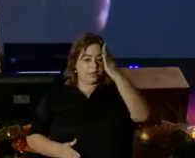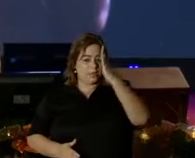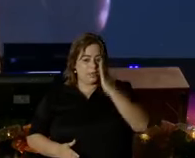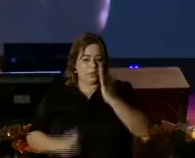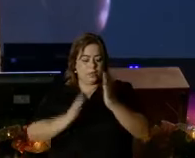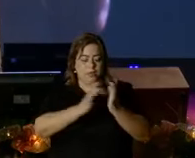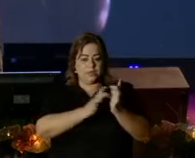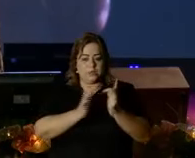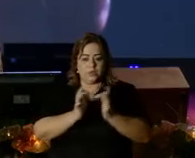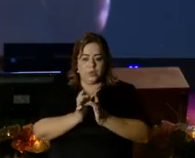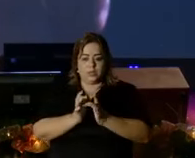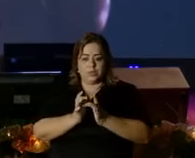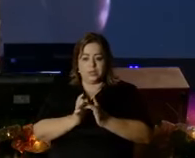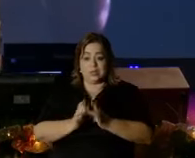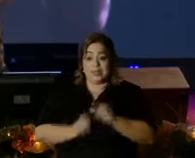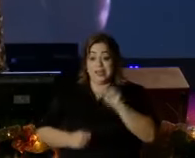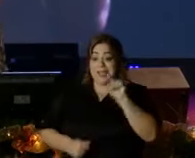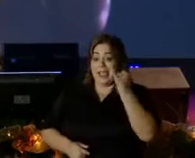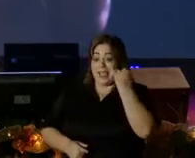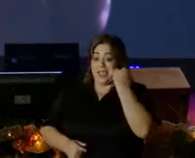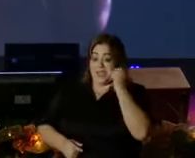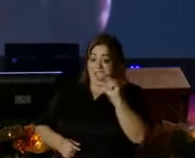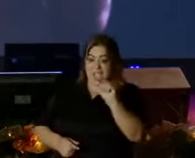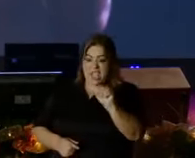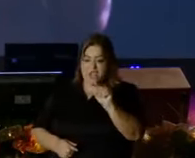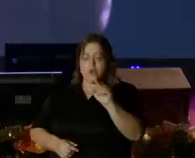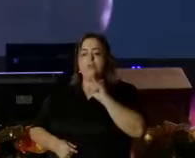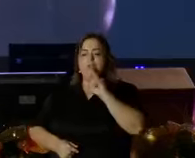Jesús, eran imparables.